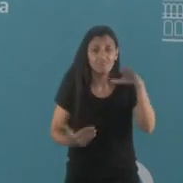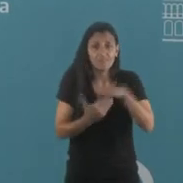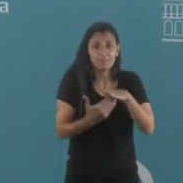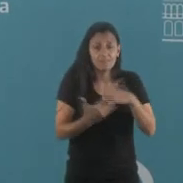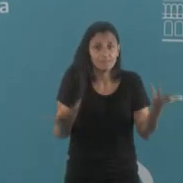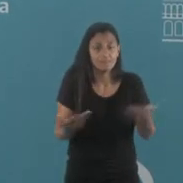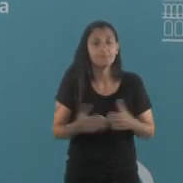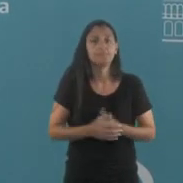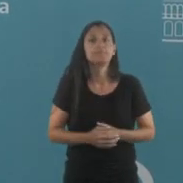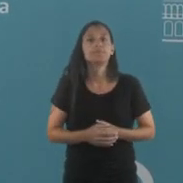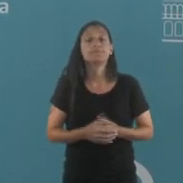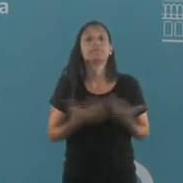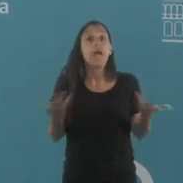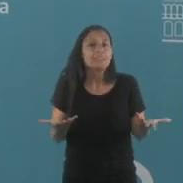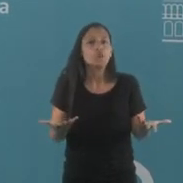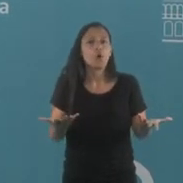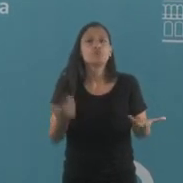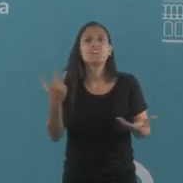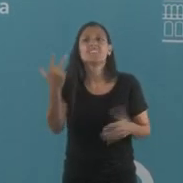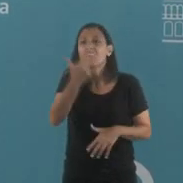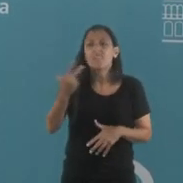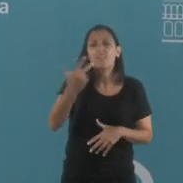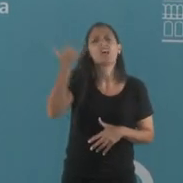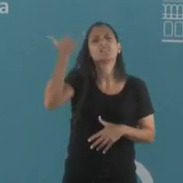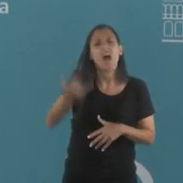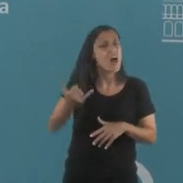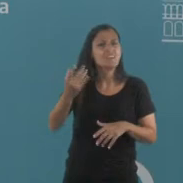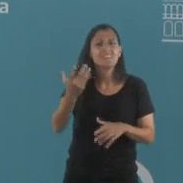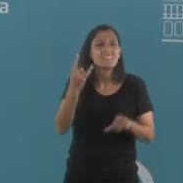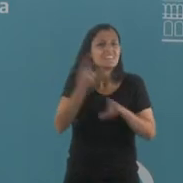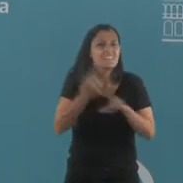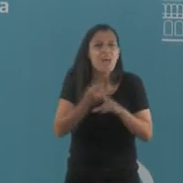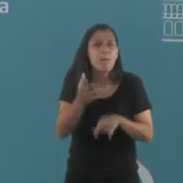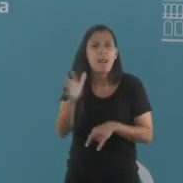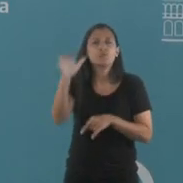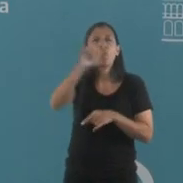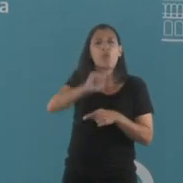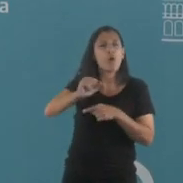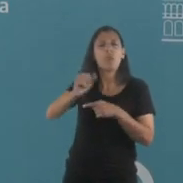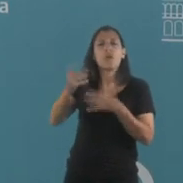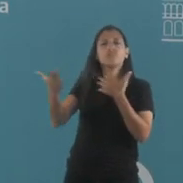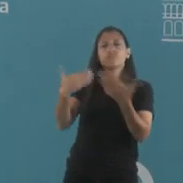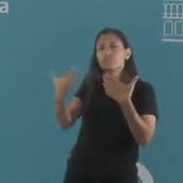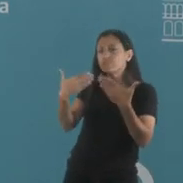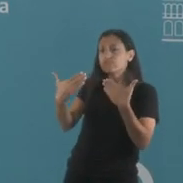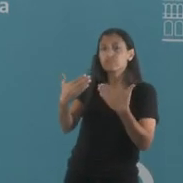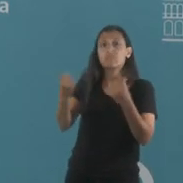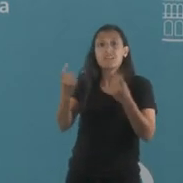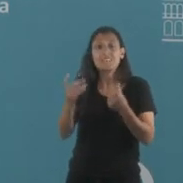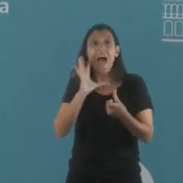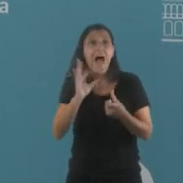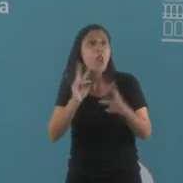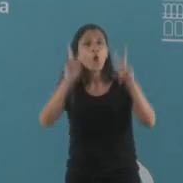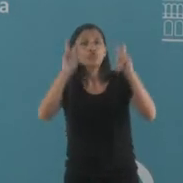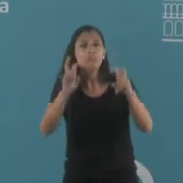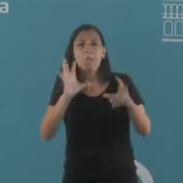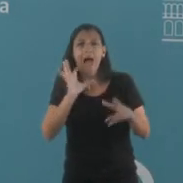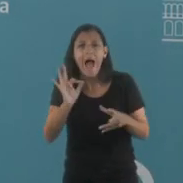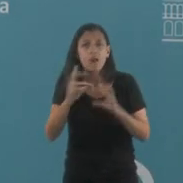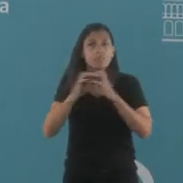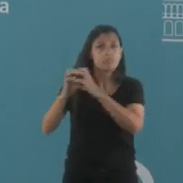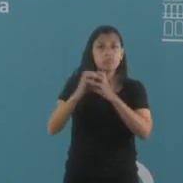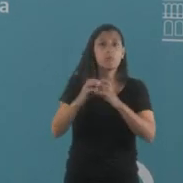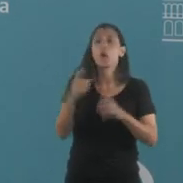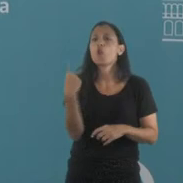conforman esta coalición y por lo tanto conversan de los diferentes temas que tienen que conversar cada vez que lo consideran necesario y son conversaciones que no